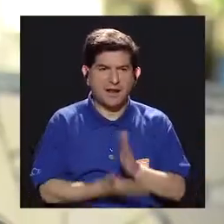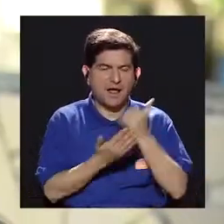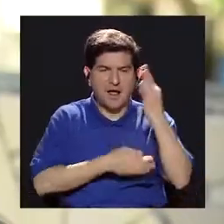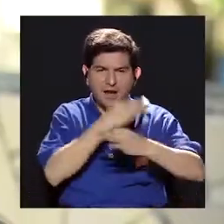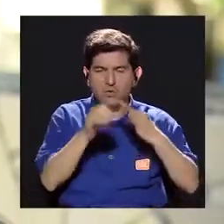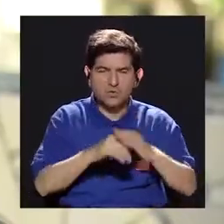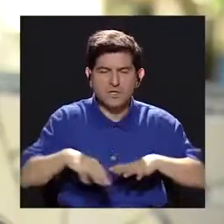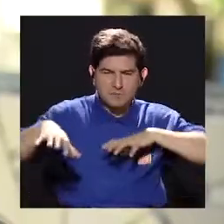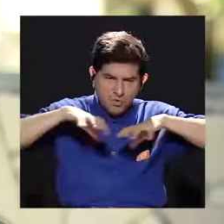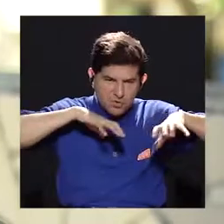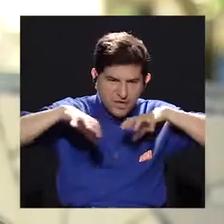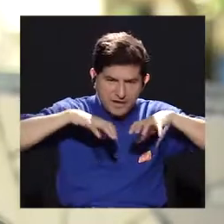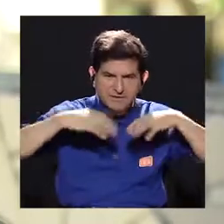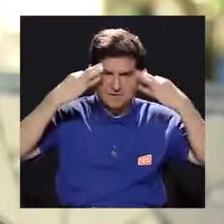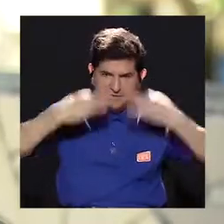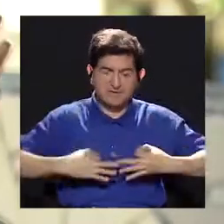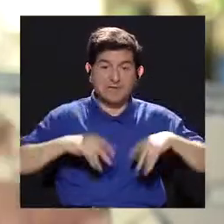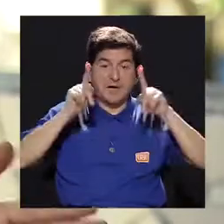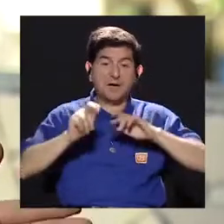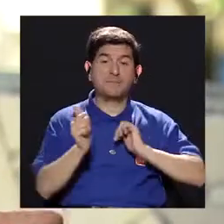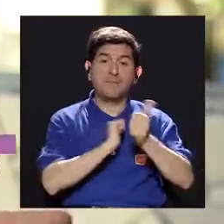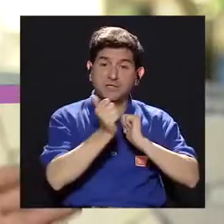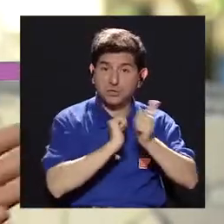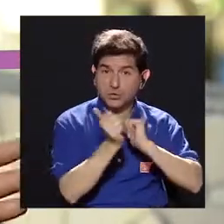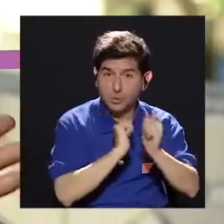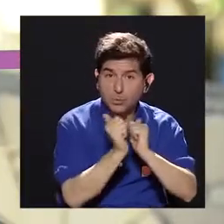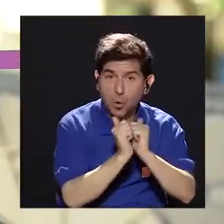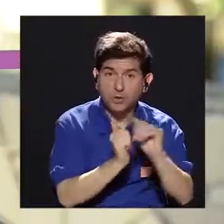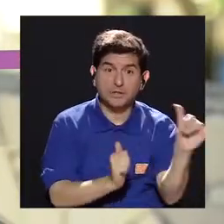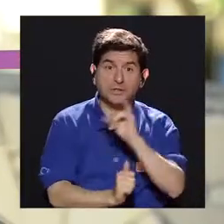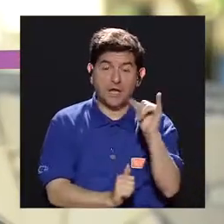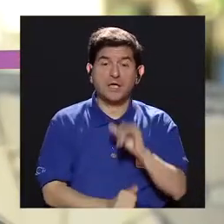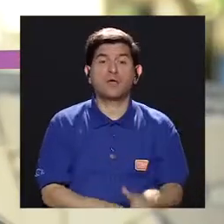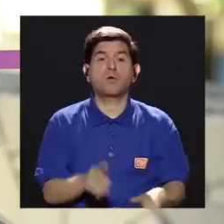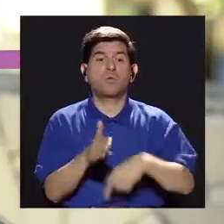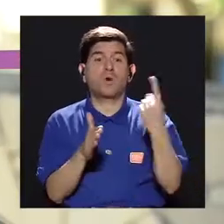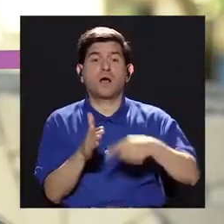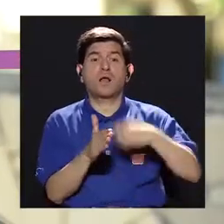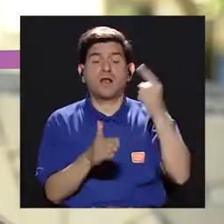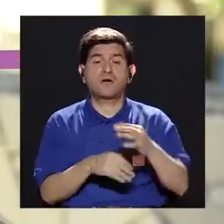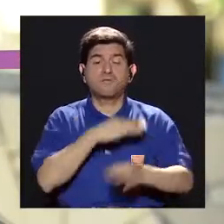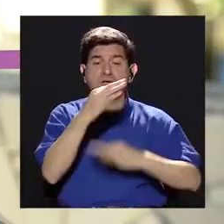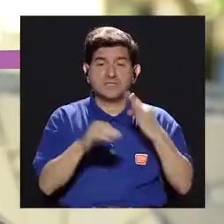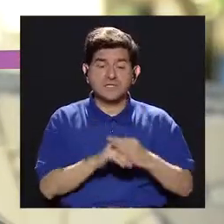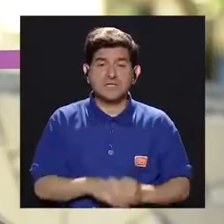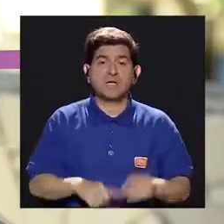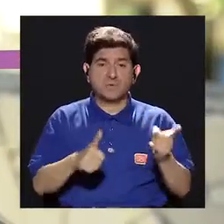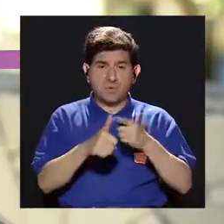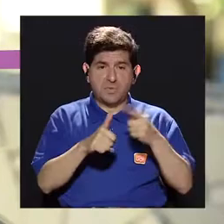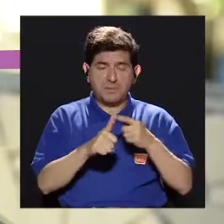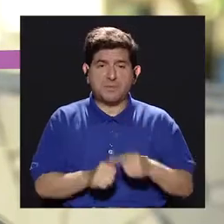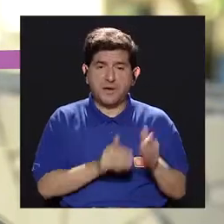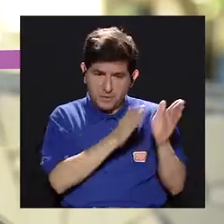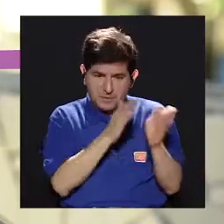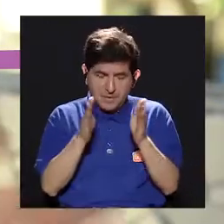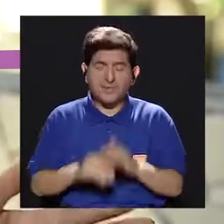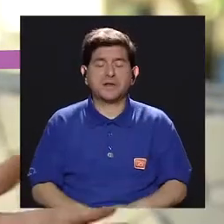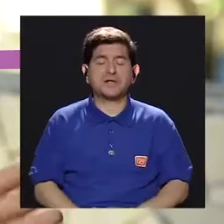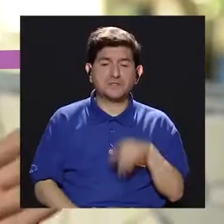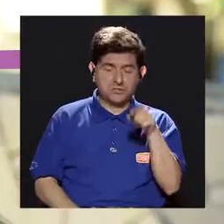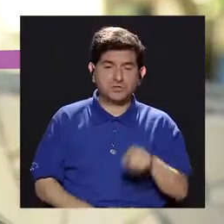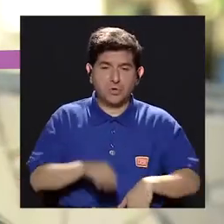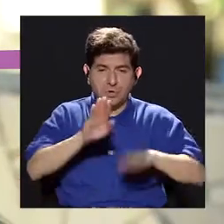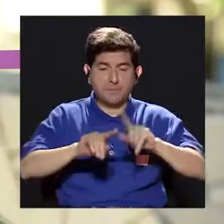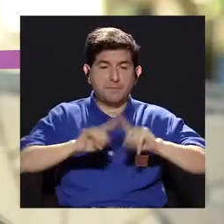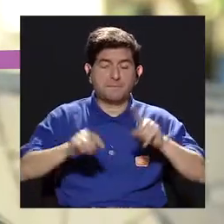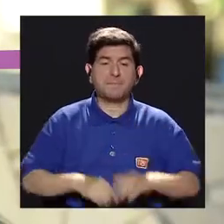requieren algún ejercicio o algún estiramiento. La gente que hacen deporte también tienen que a veces hacer algún estiramiento en los pies, pero entonces su